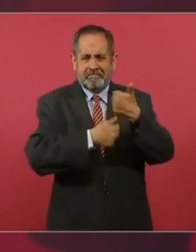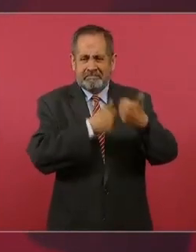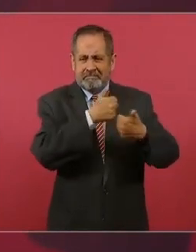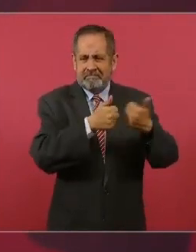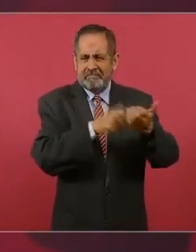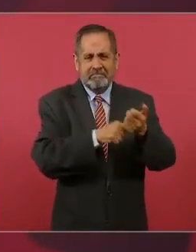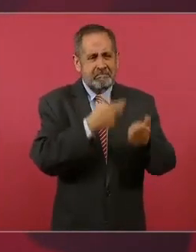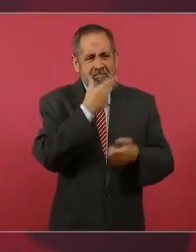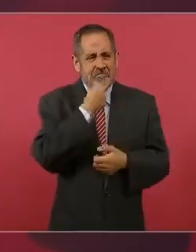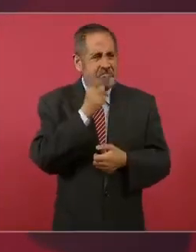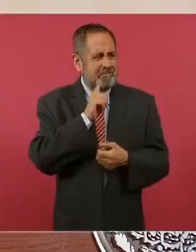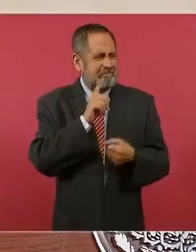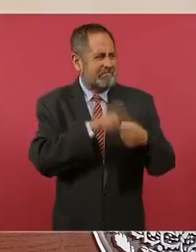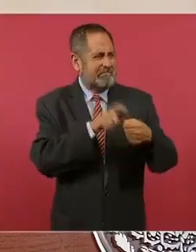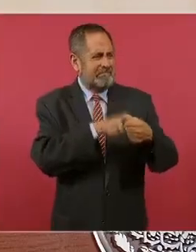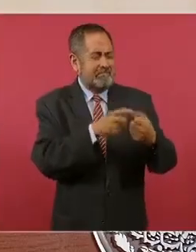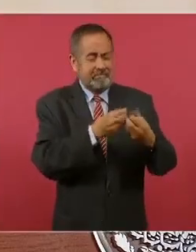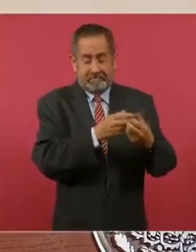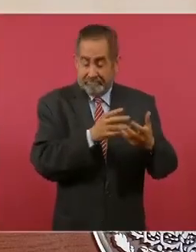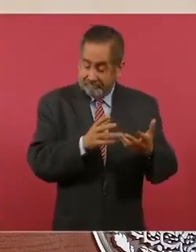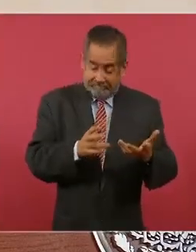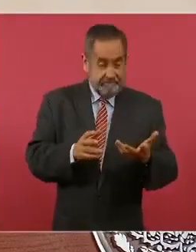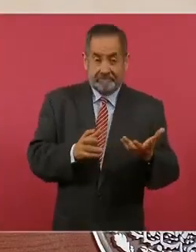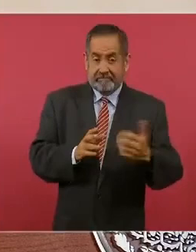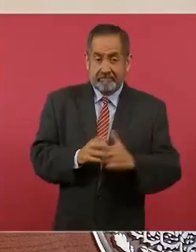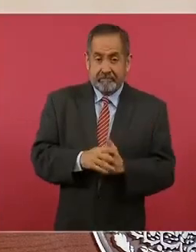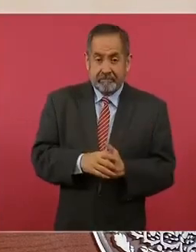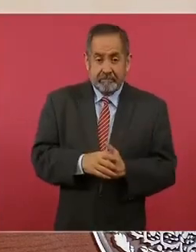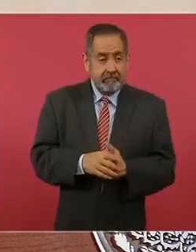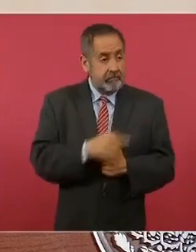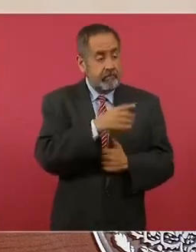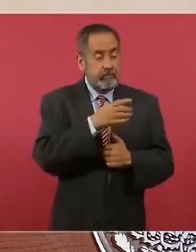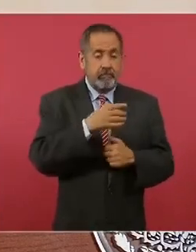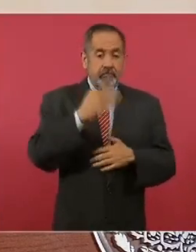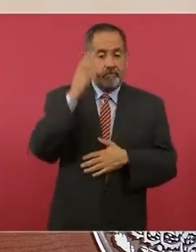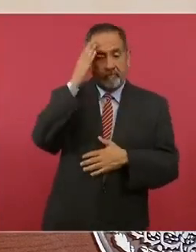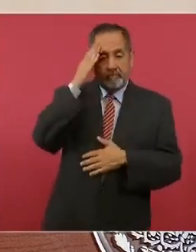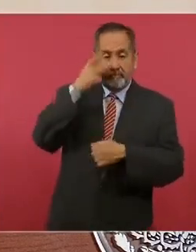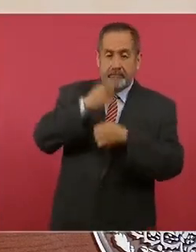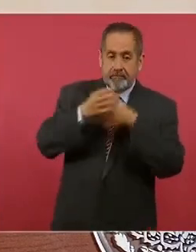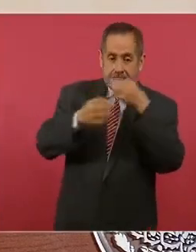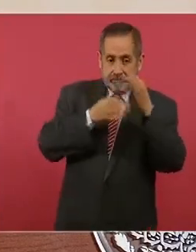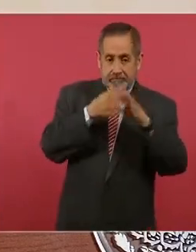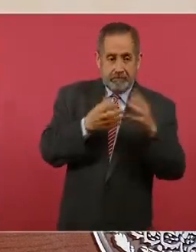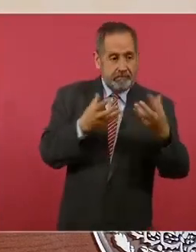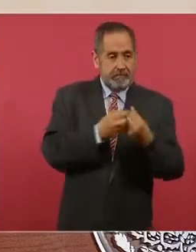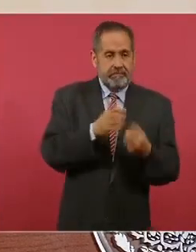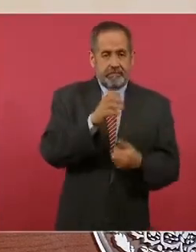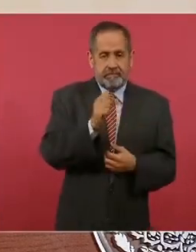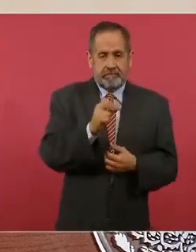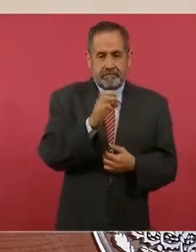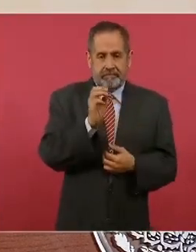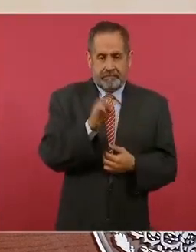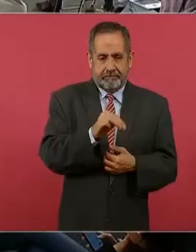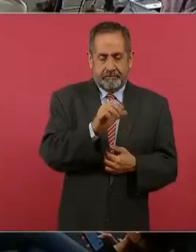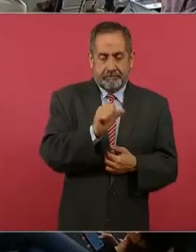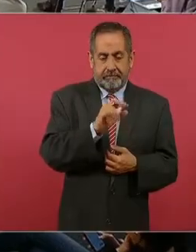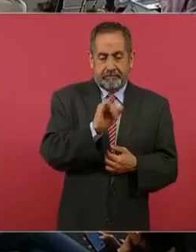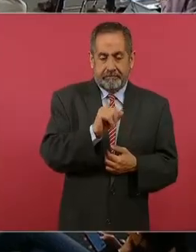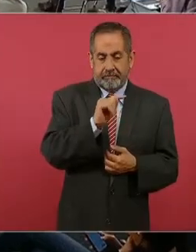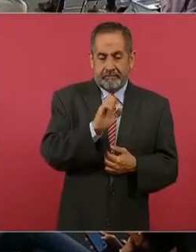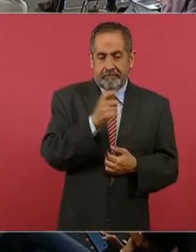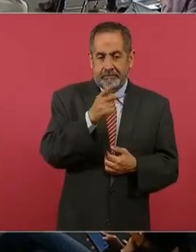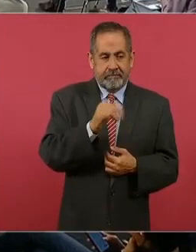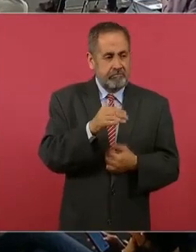y hombres. No es la comentarista principal de Carmen Aristegui.